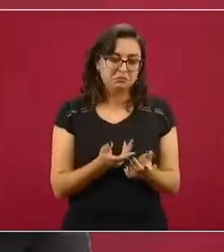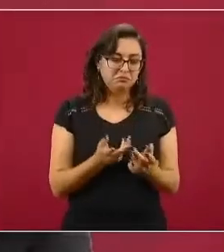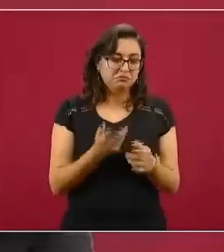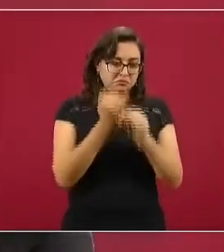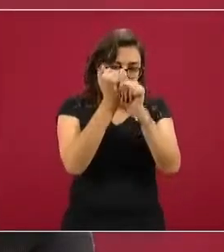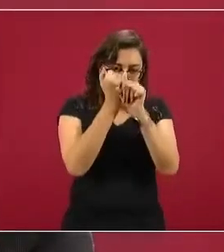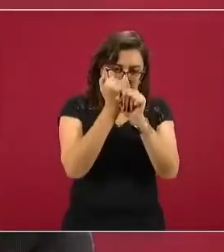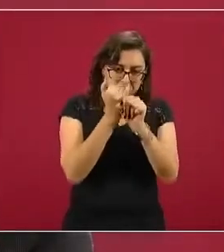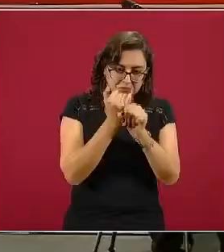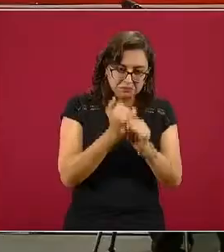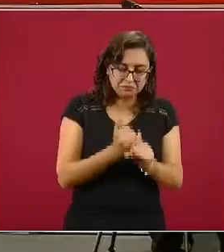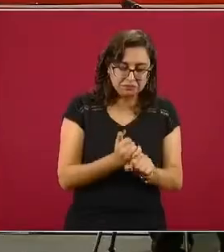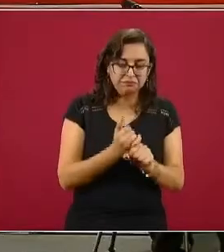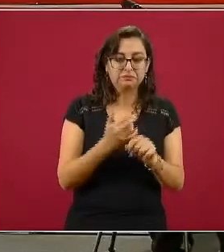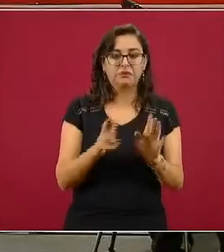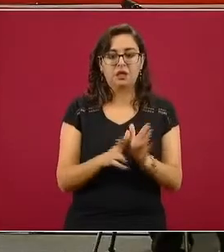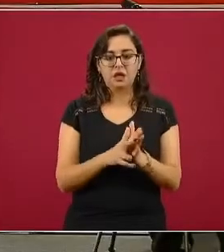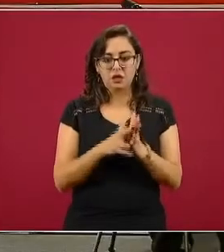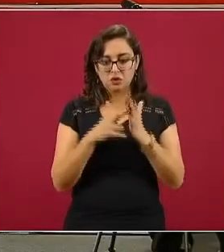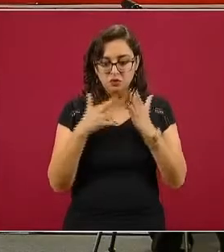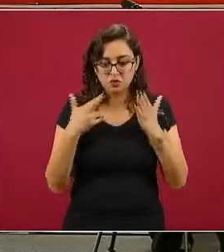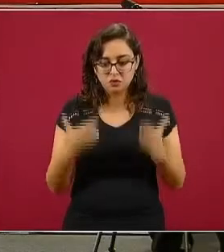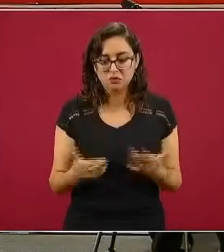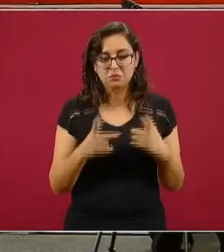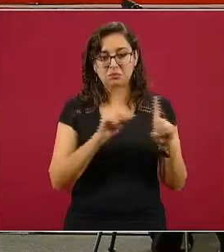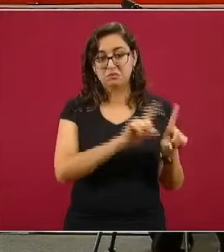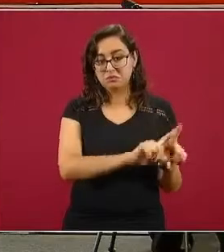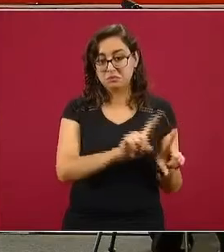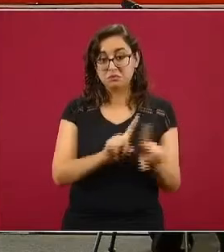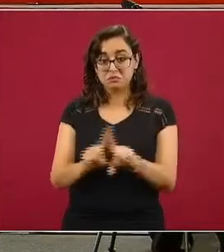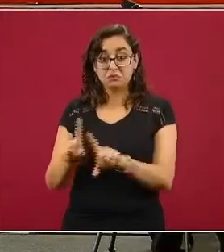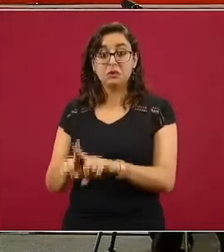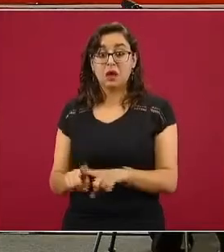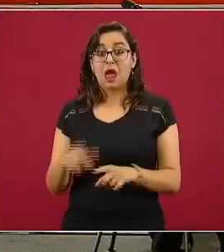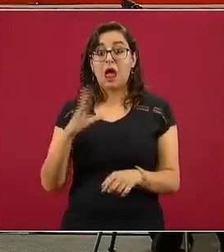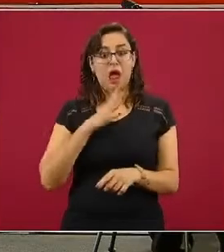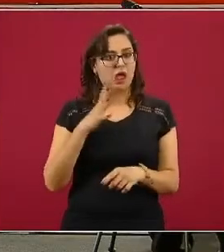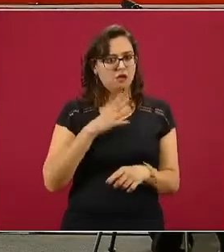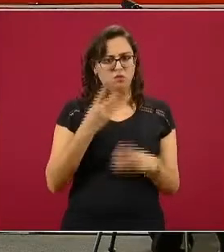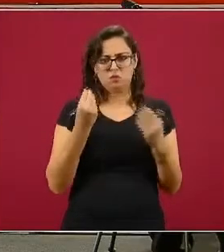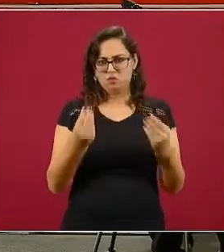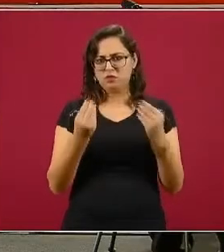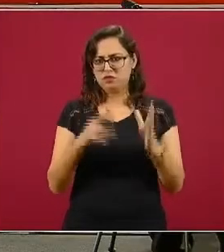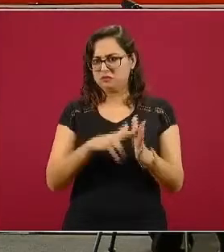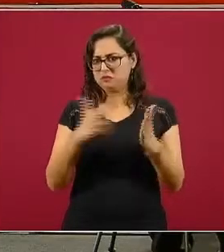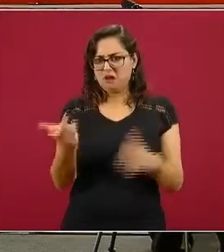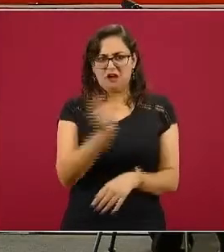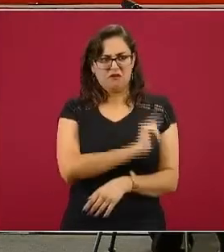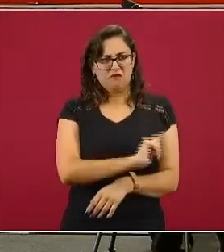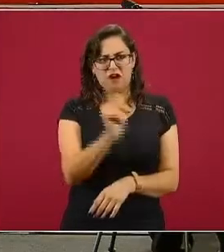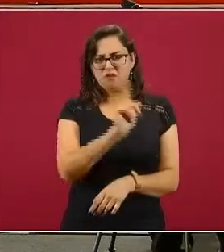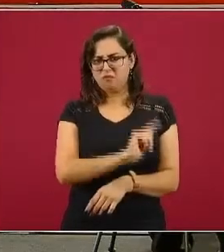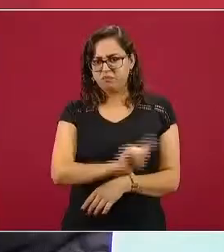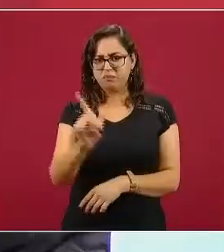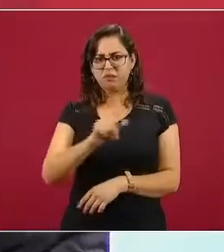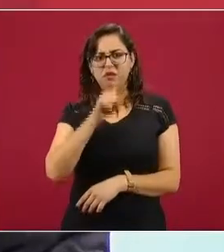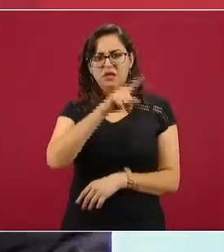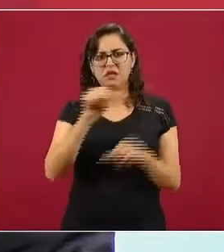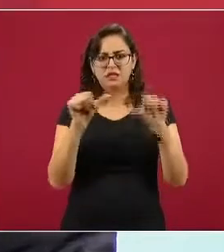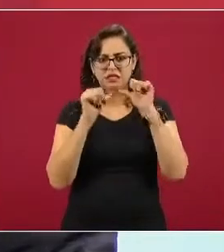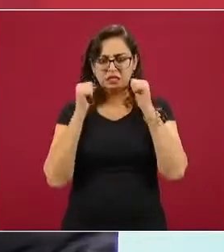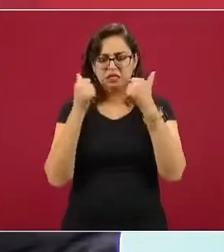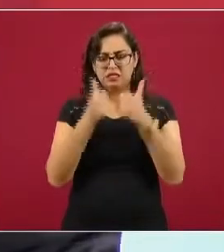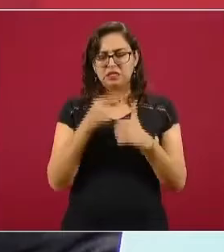otras revistas, en la revista New England Journal of Medicine, que es una revista muy prestigiada de la Asociación Médica